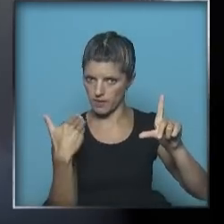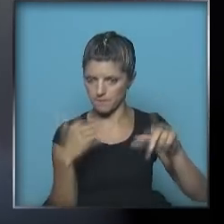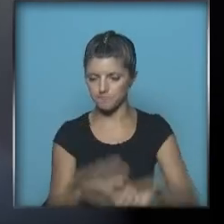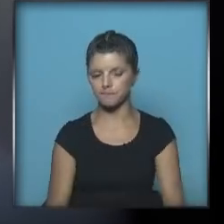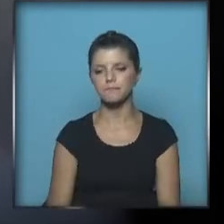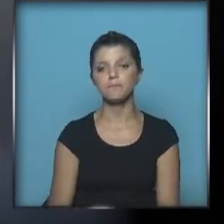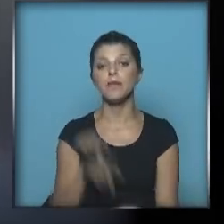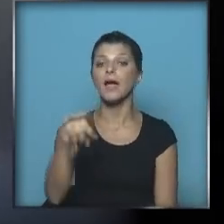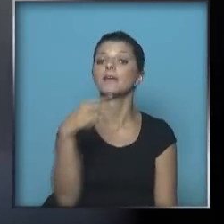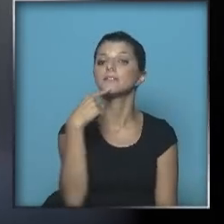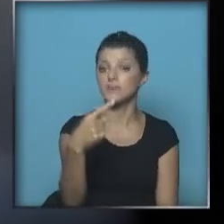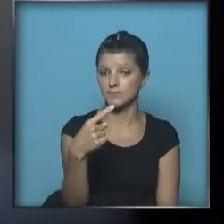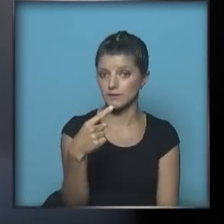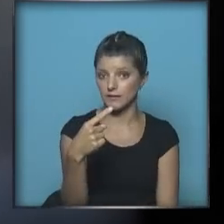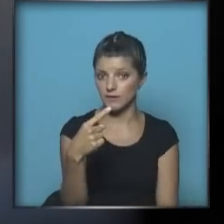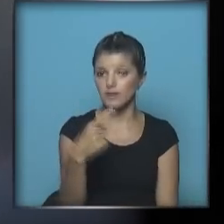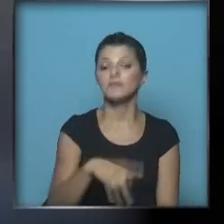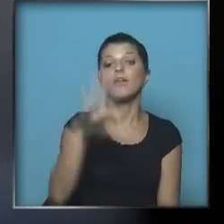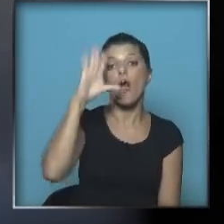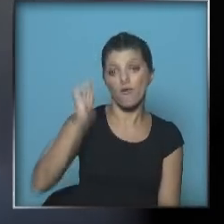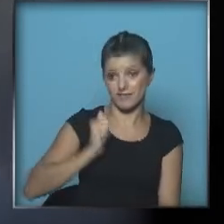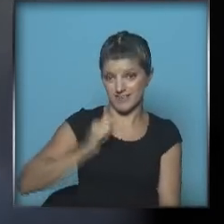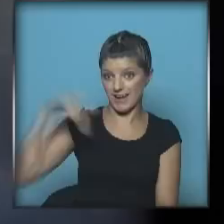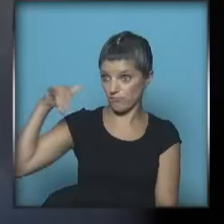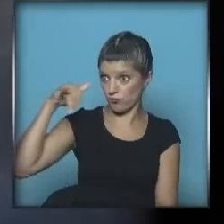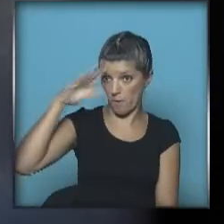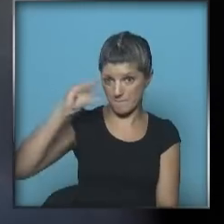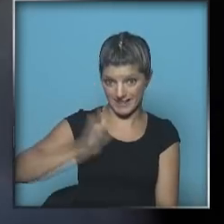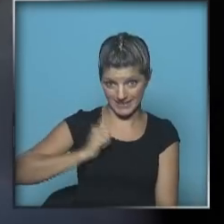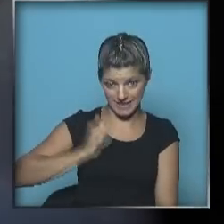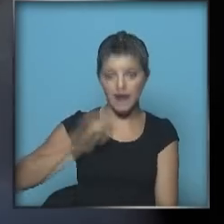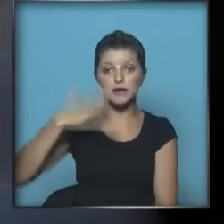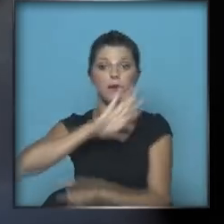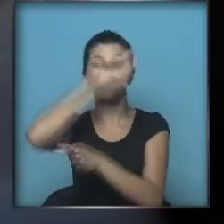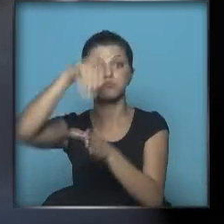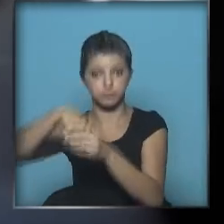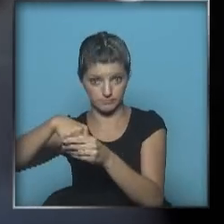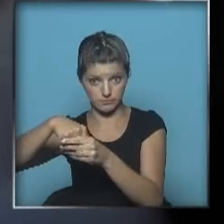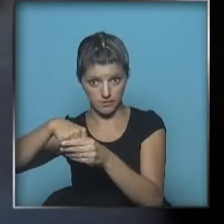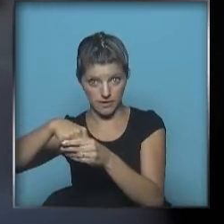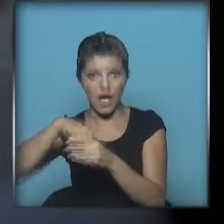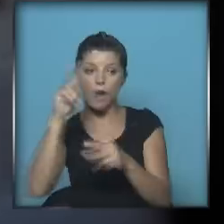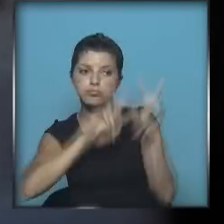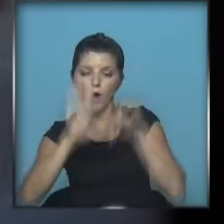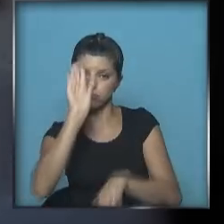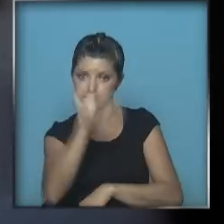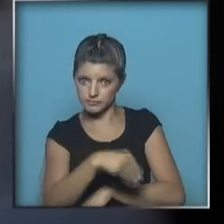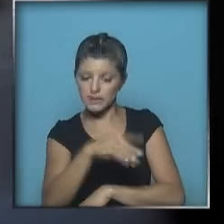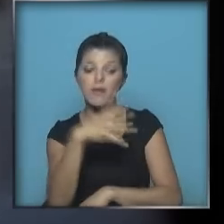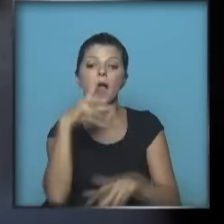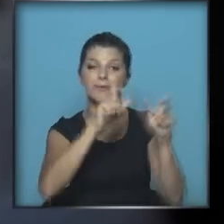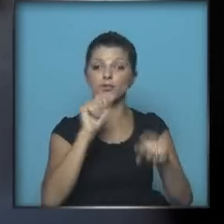se plantea es que oficiales de aviación militar iban a participar en un levantamiento, iban a tomar